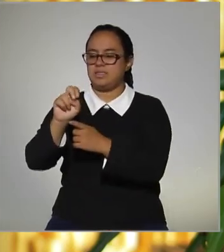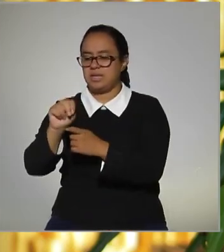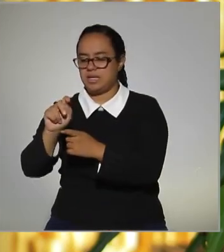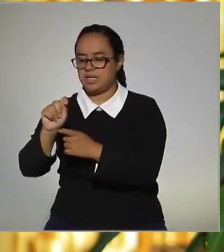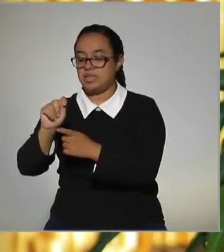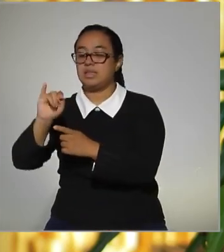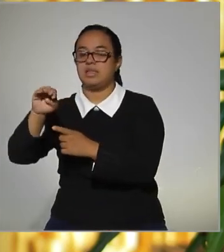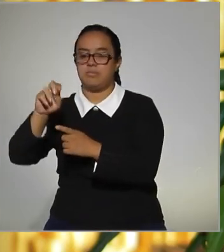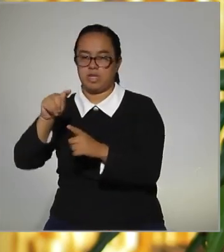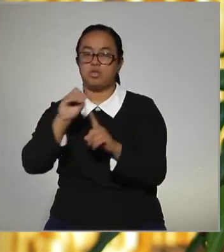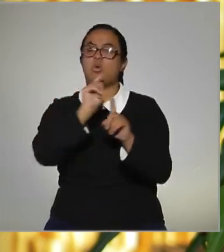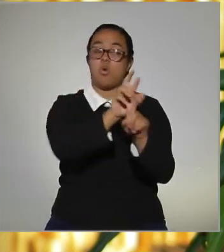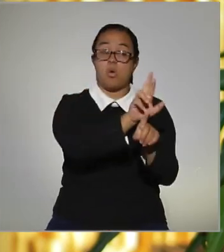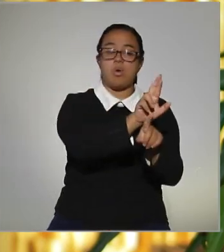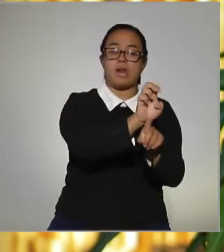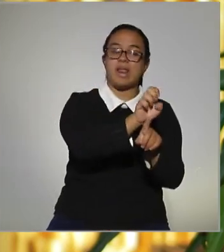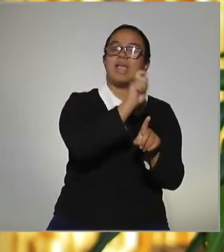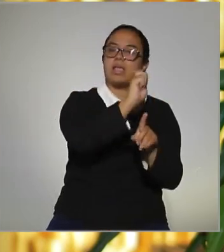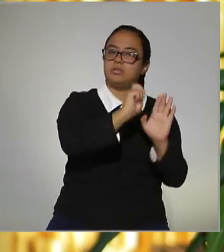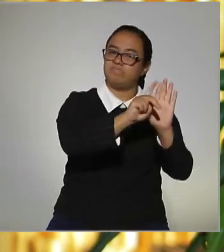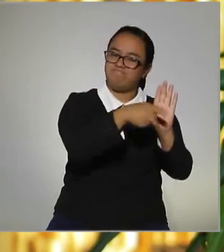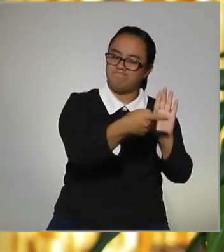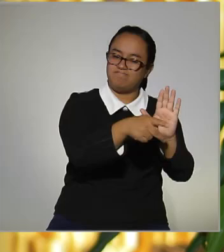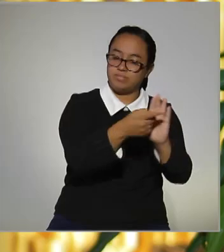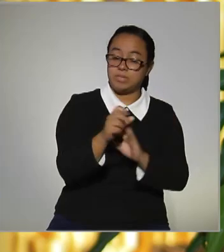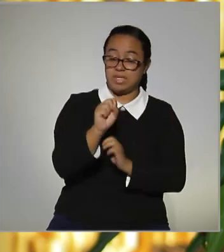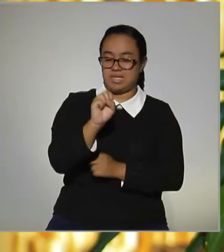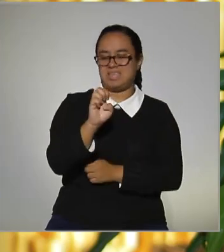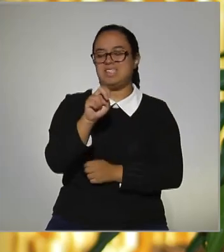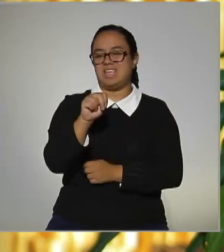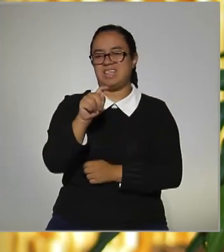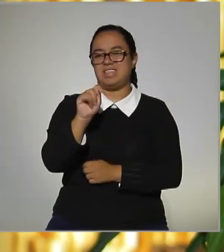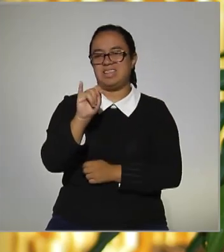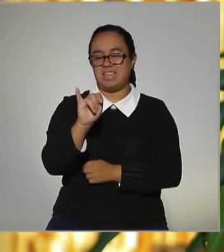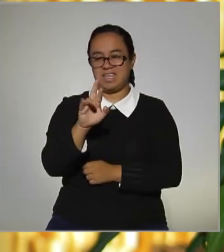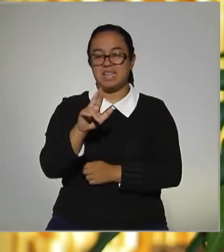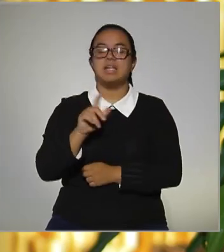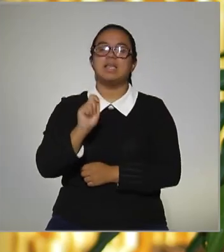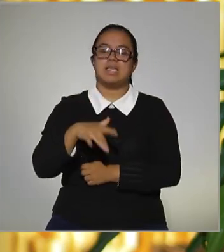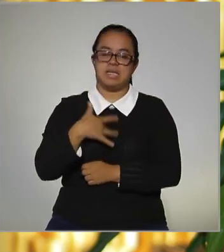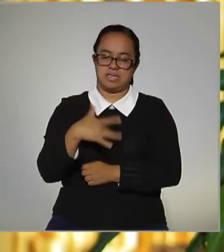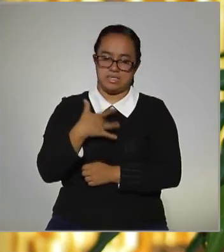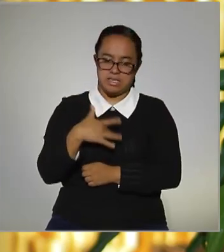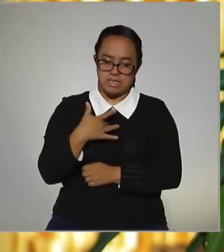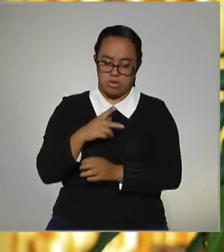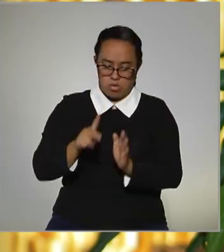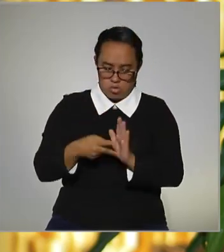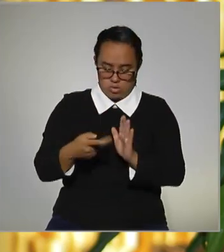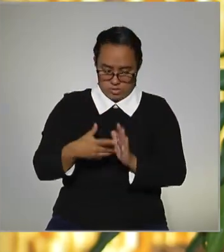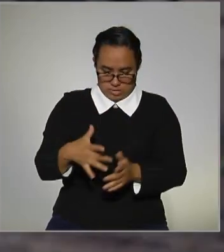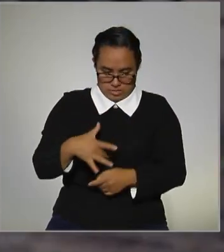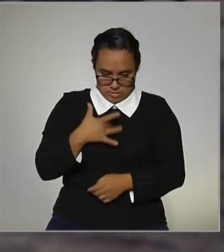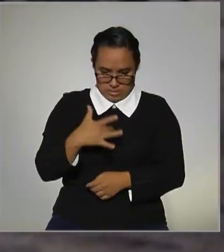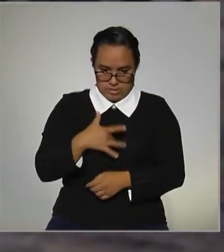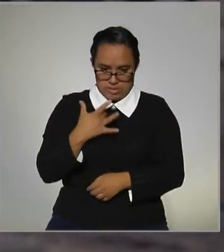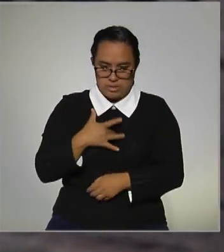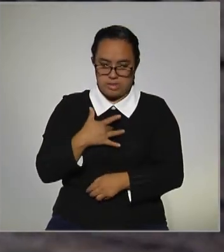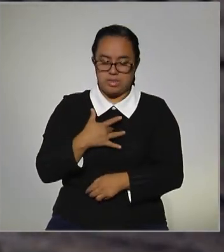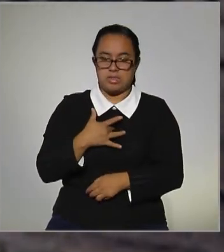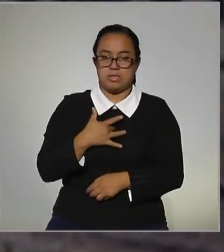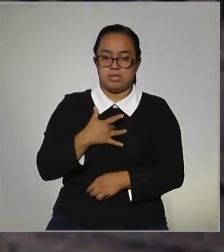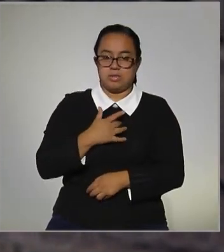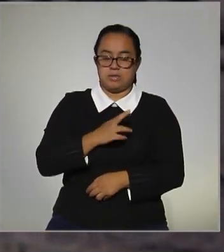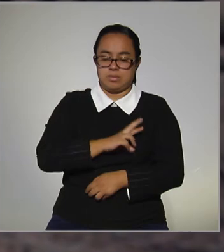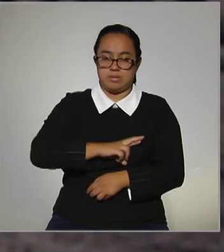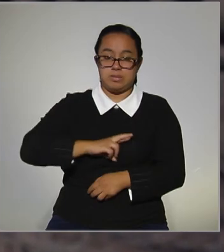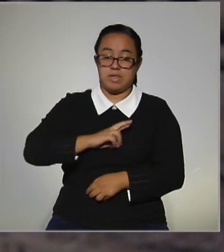Entonces, el es algo que se repite, sentir es la sensación, lo que sentimos, y el miento es el medio. Es decir, en lugar de